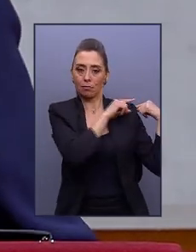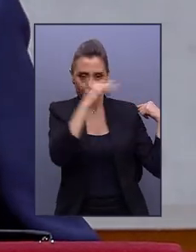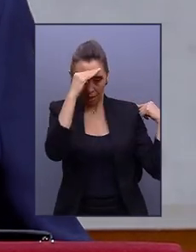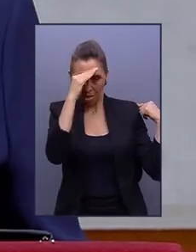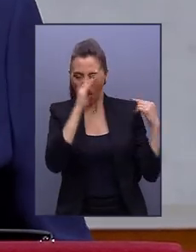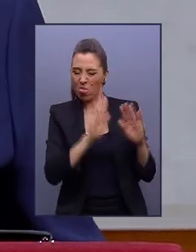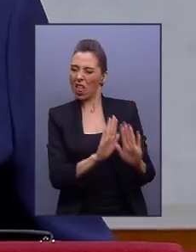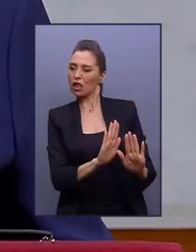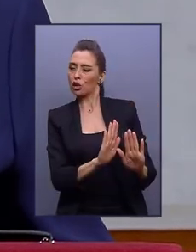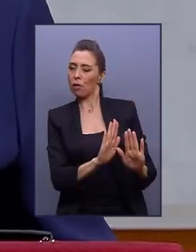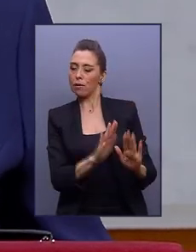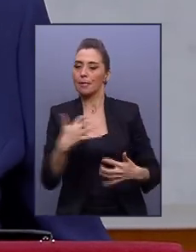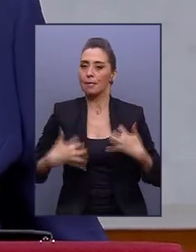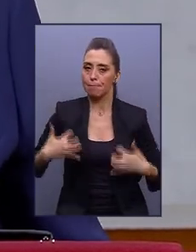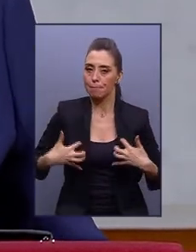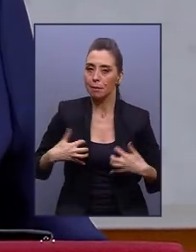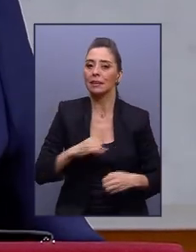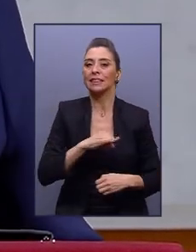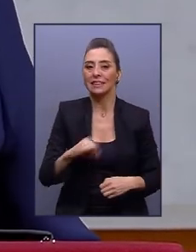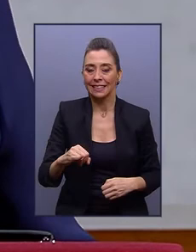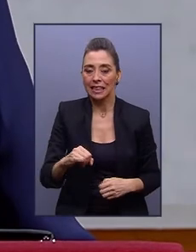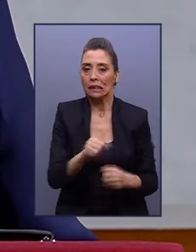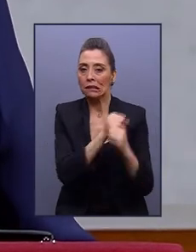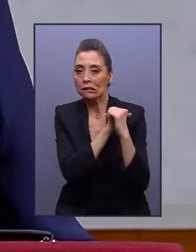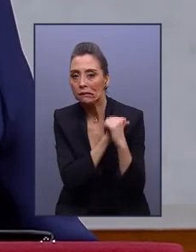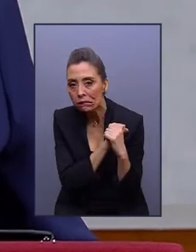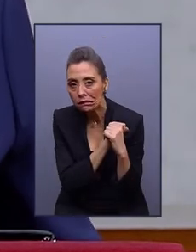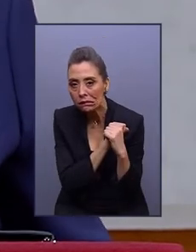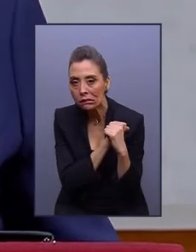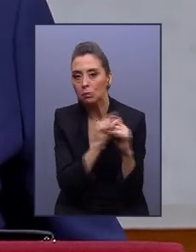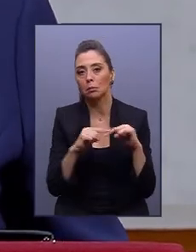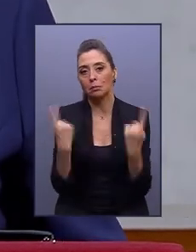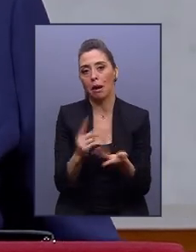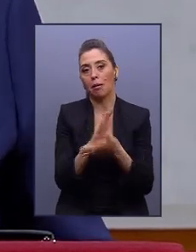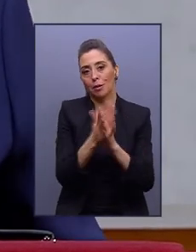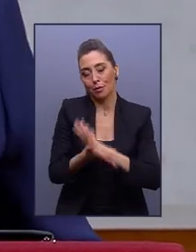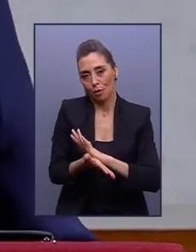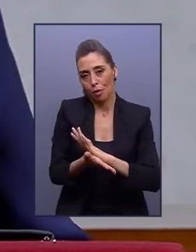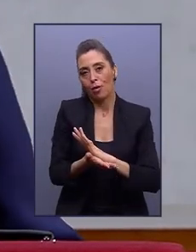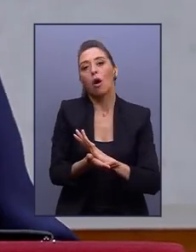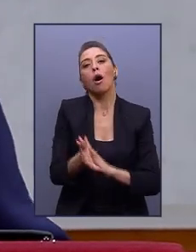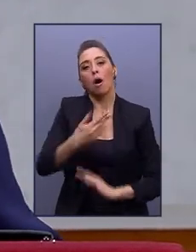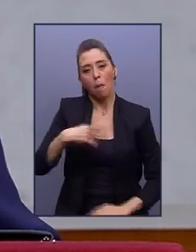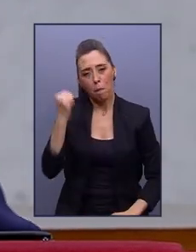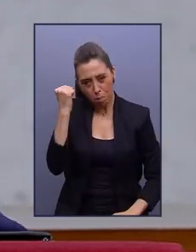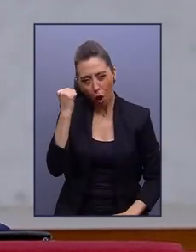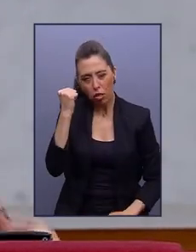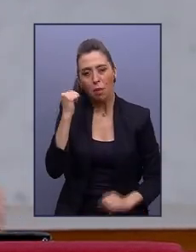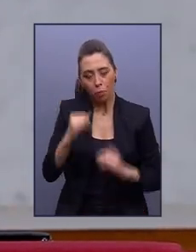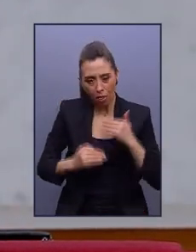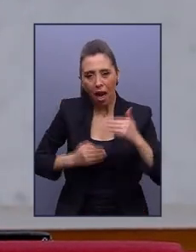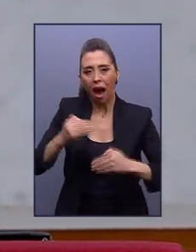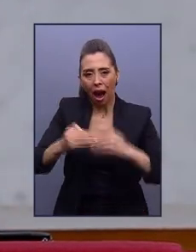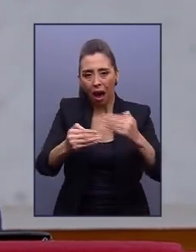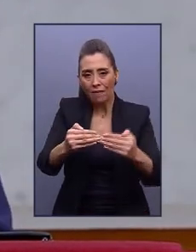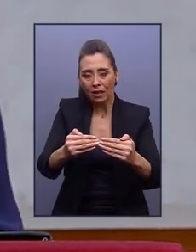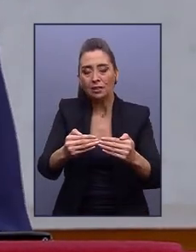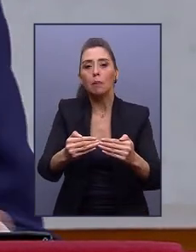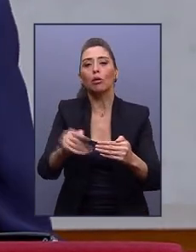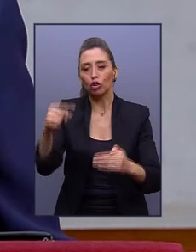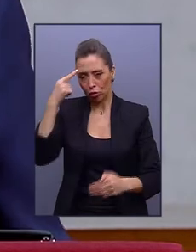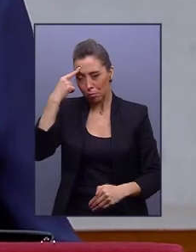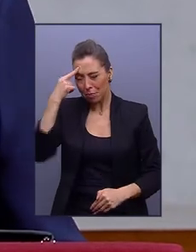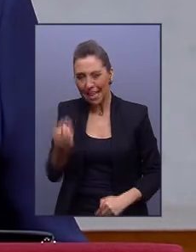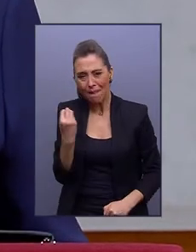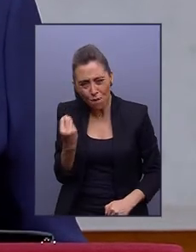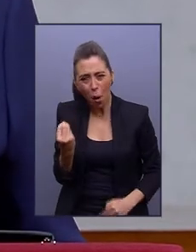desconfianza y el malestar seguirían siendo una pesada carga para todos. Tenemos el poder de seguir avanzando, no solo porque estamos convencidos